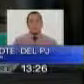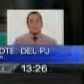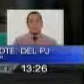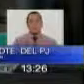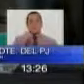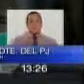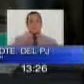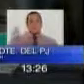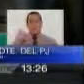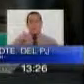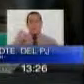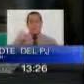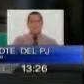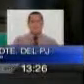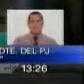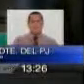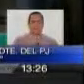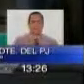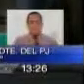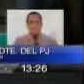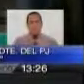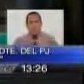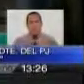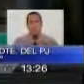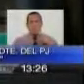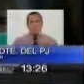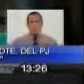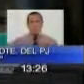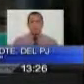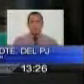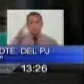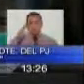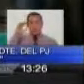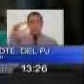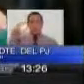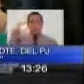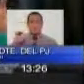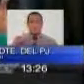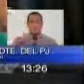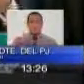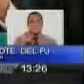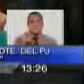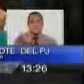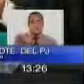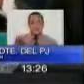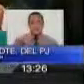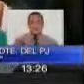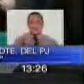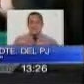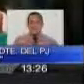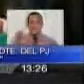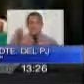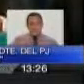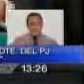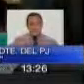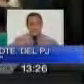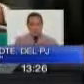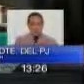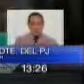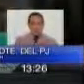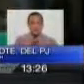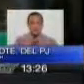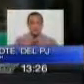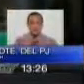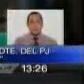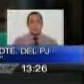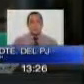aquellos que acusaban falsamente a los comandos de Chavín de Huántar, eran necesarias de ser utilizadas